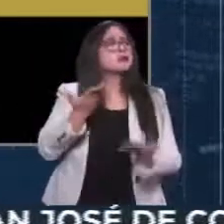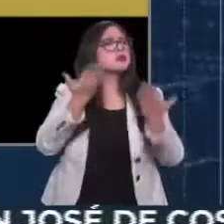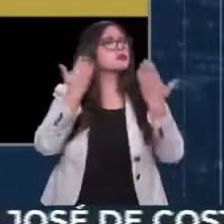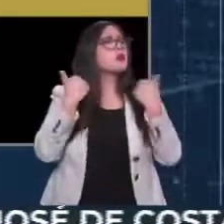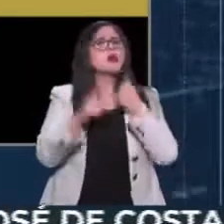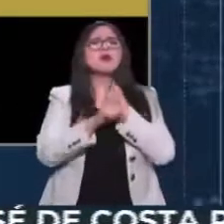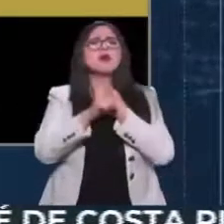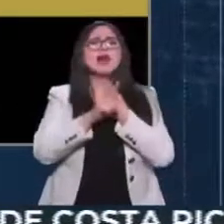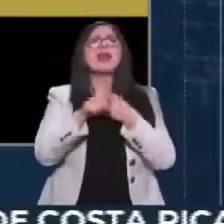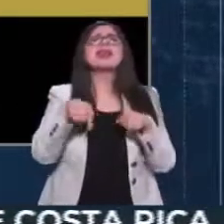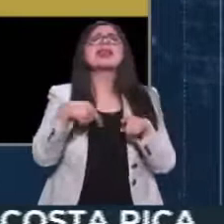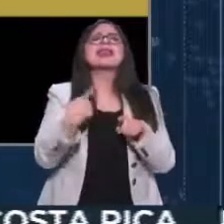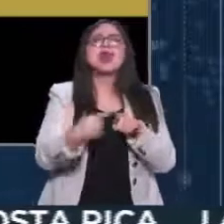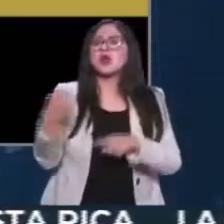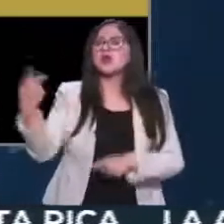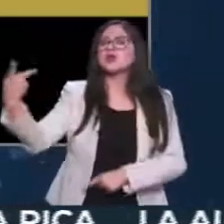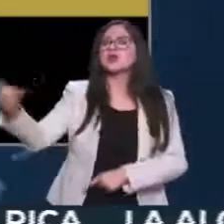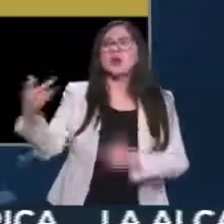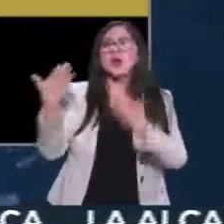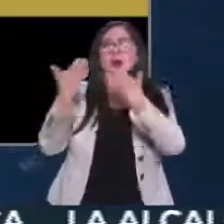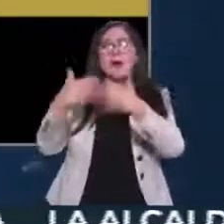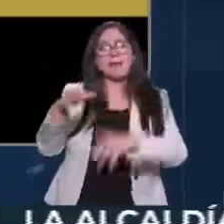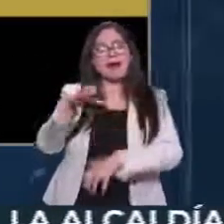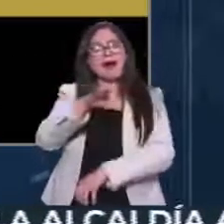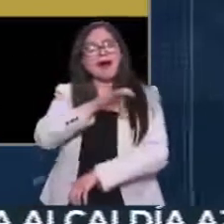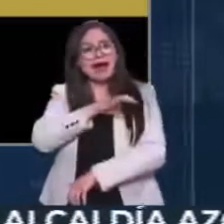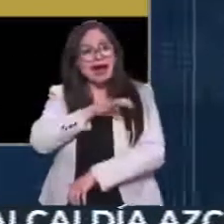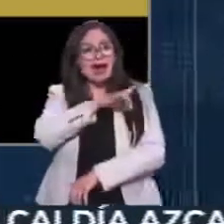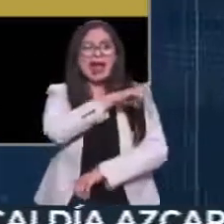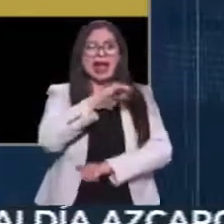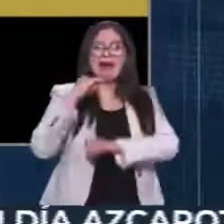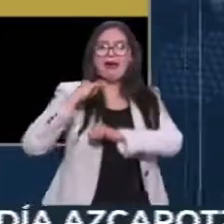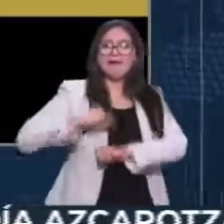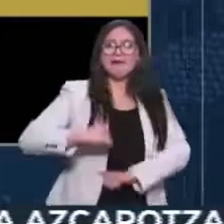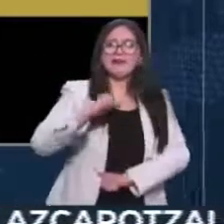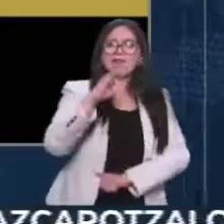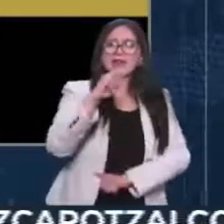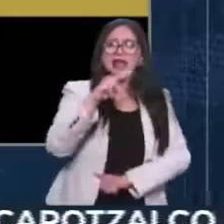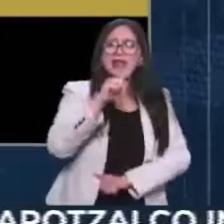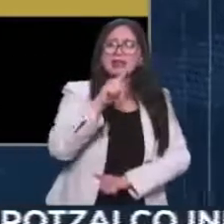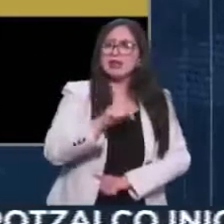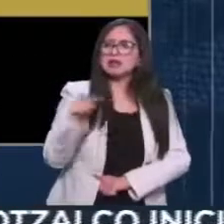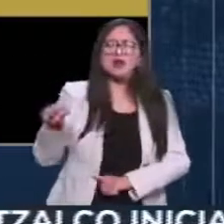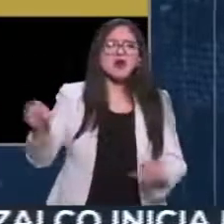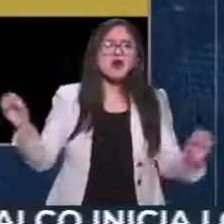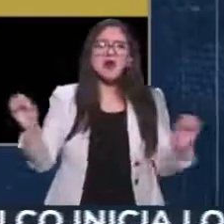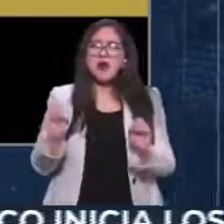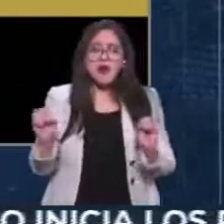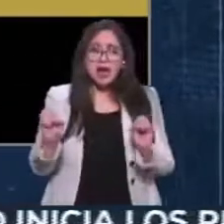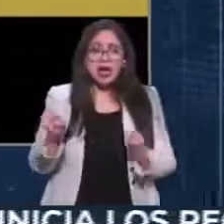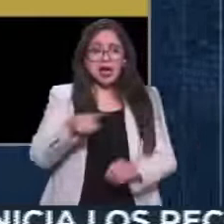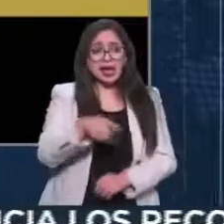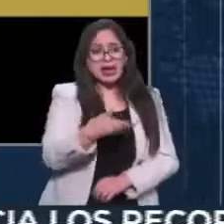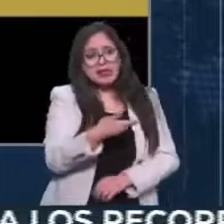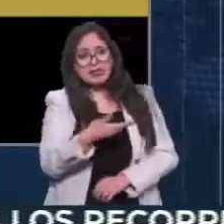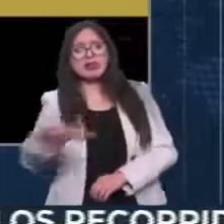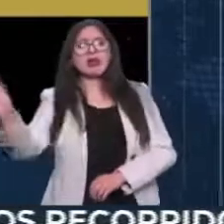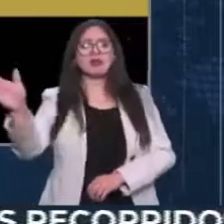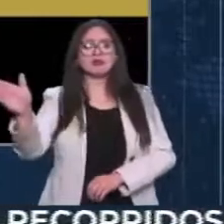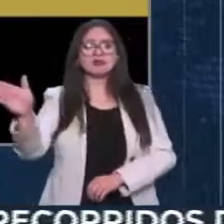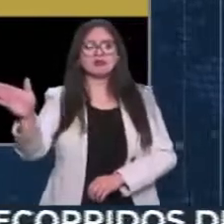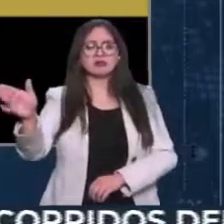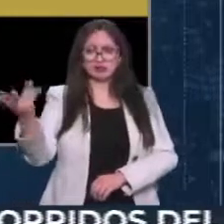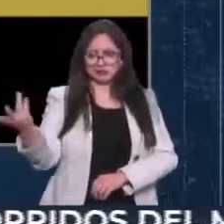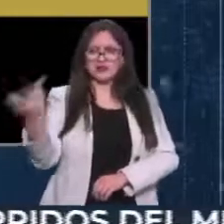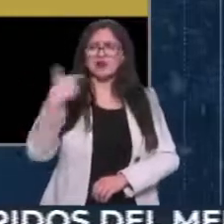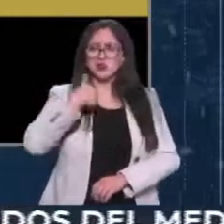querido compadre estaba al frente de finanzas, no hace ninguna acción ahí y es despedido de la auditoría, despedido. Yo recuerdo muy bien la parte